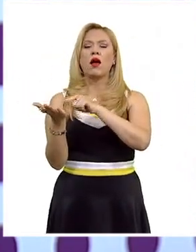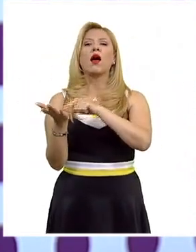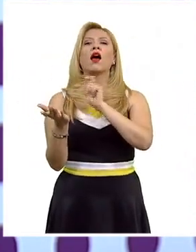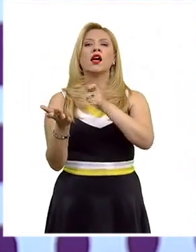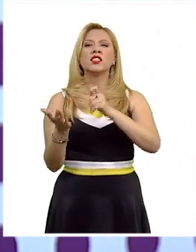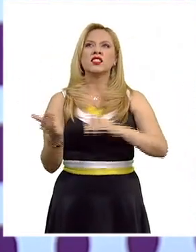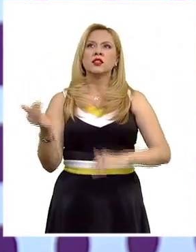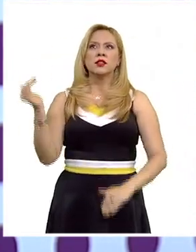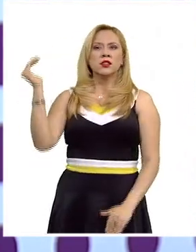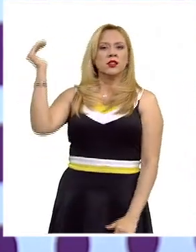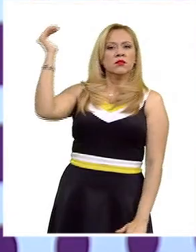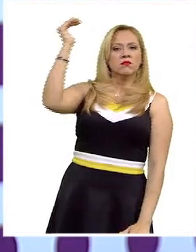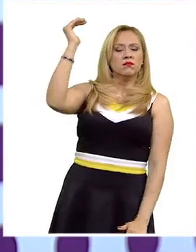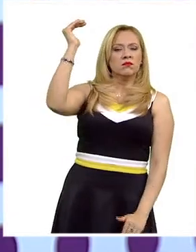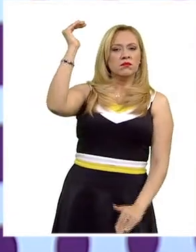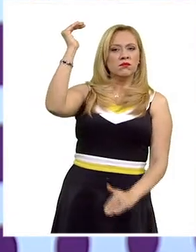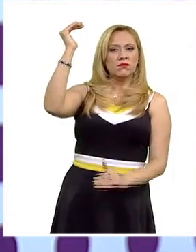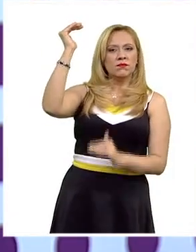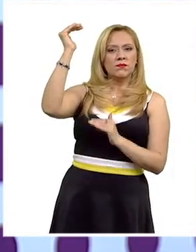que había una